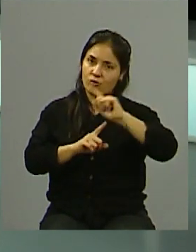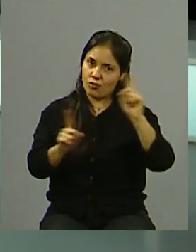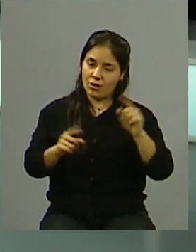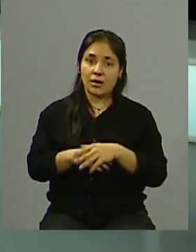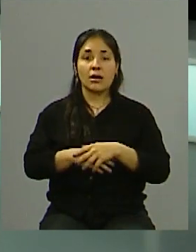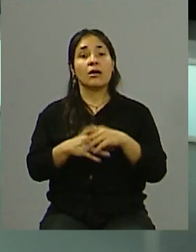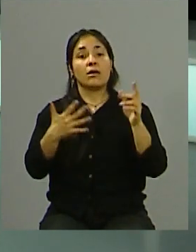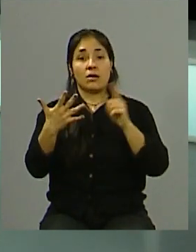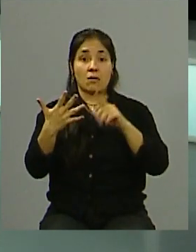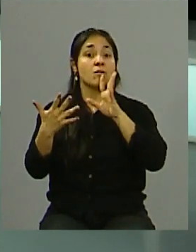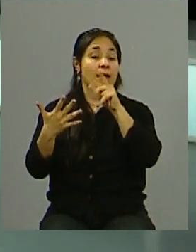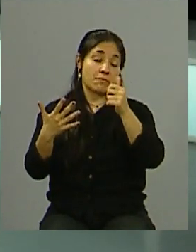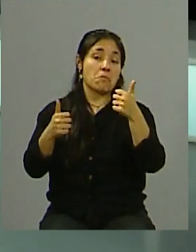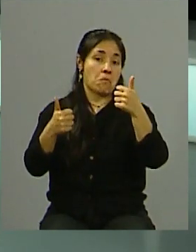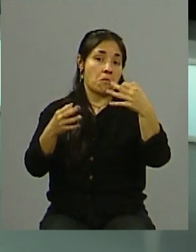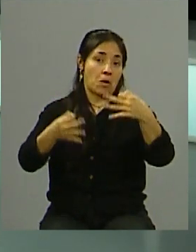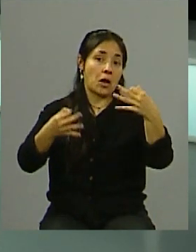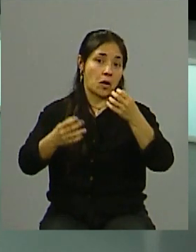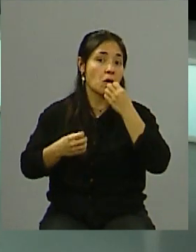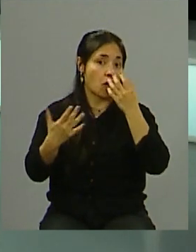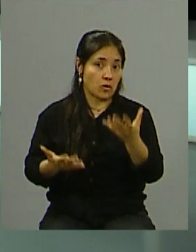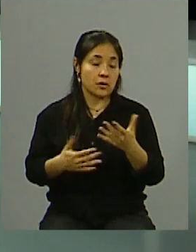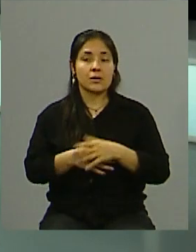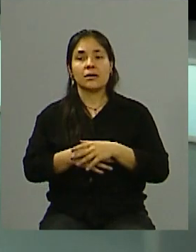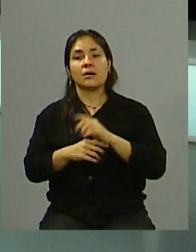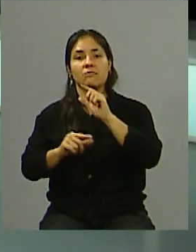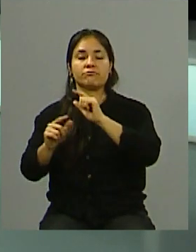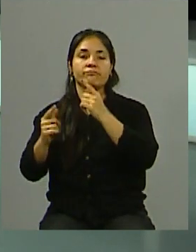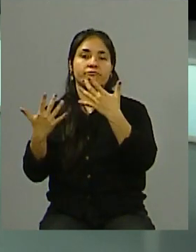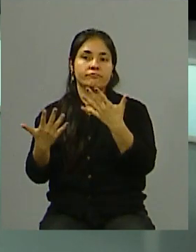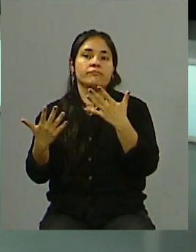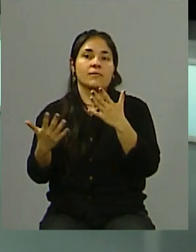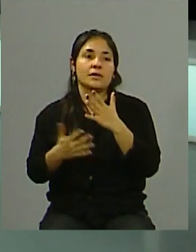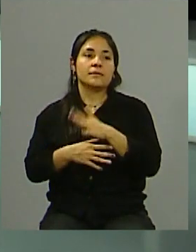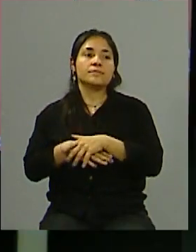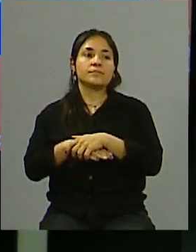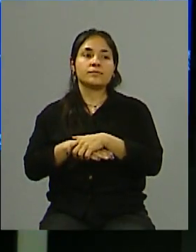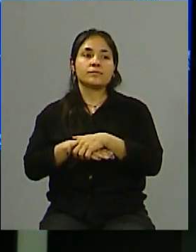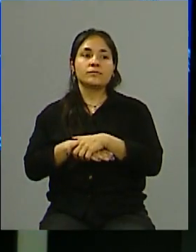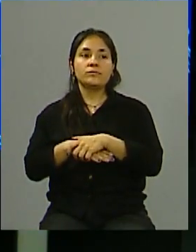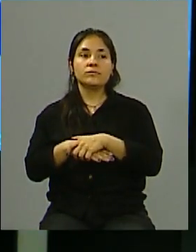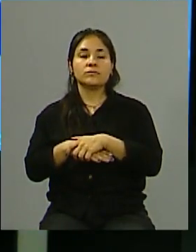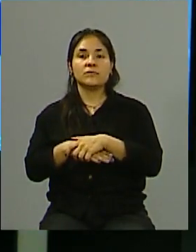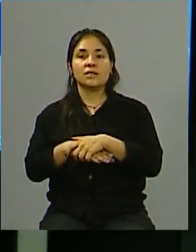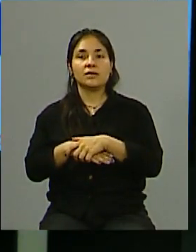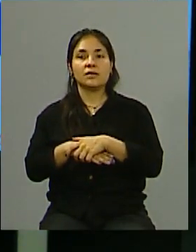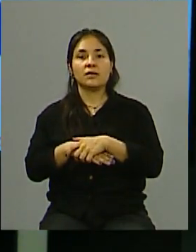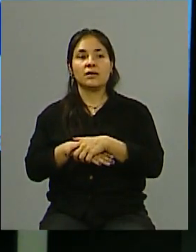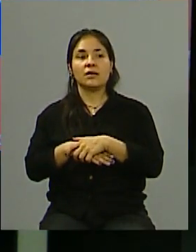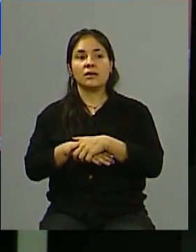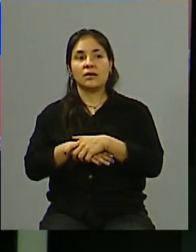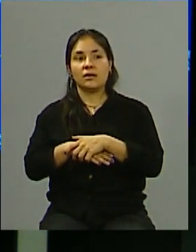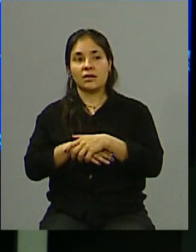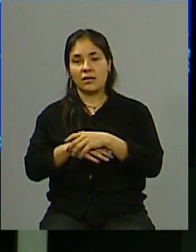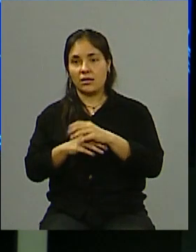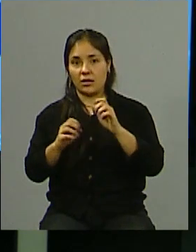Bregman estuvo mucho mejor. Bueno, hay que ir haciendo determinadas síntesis en ese sentido. No obstante, sí se van dando